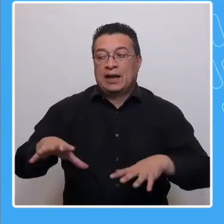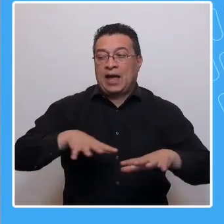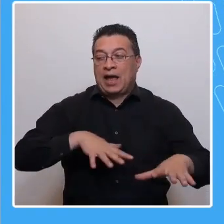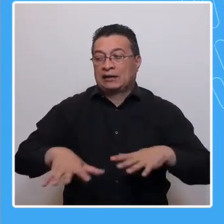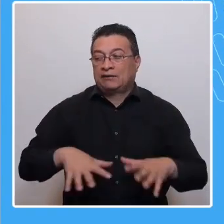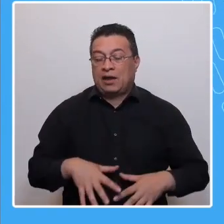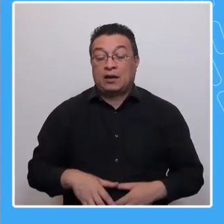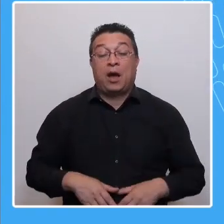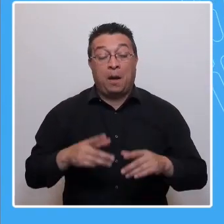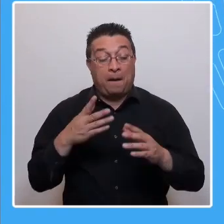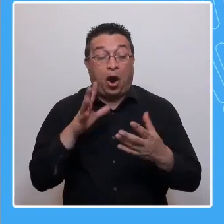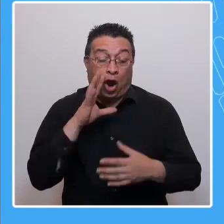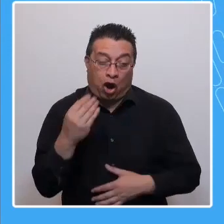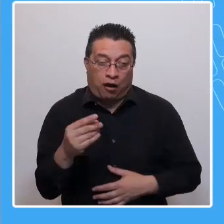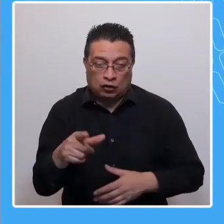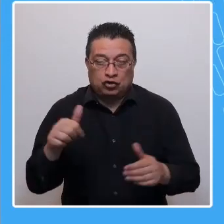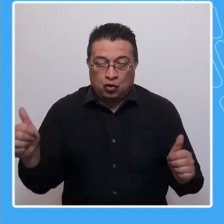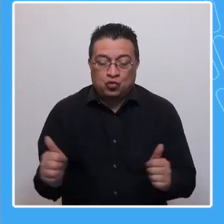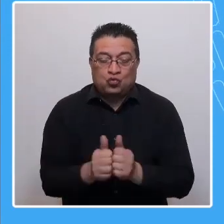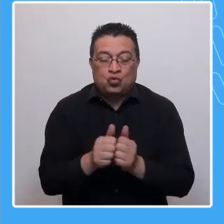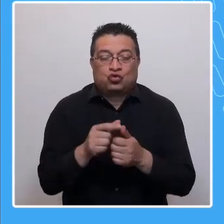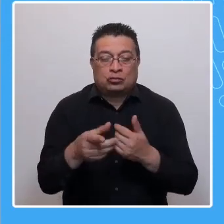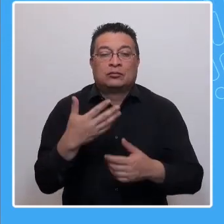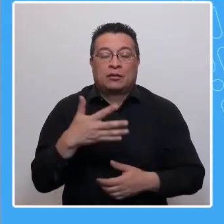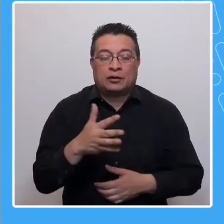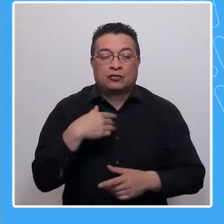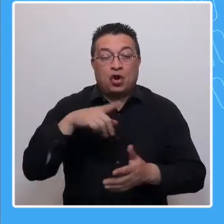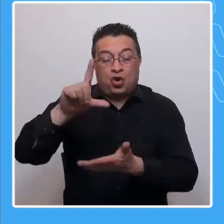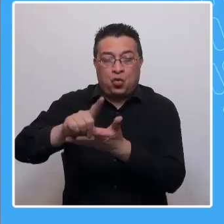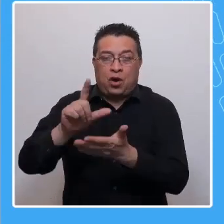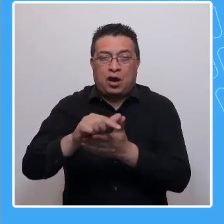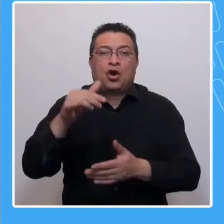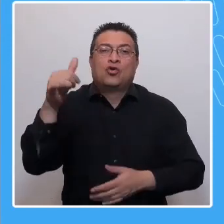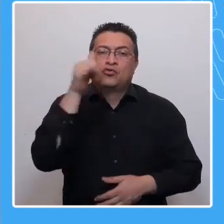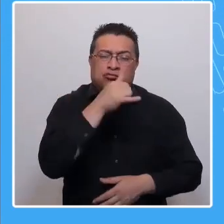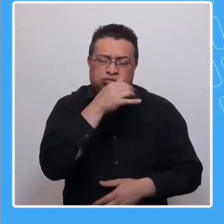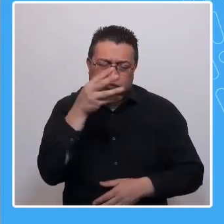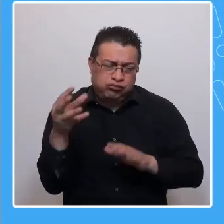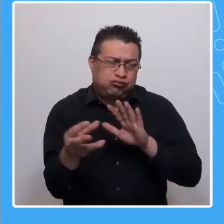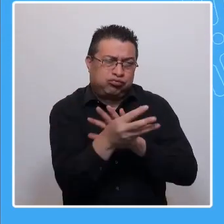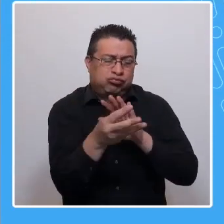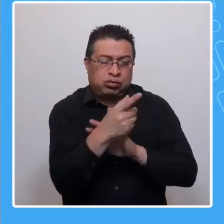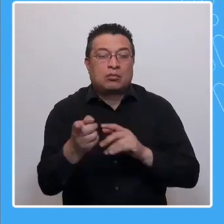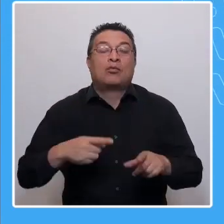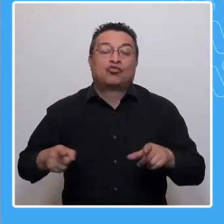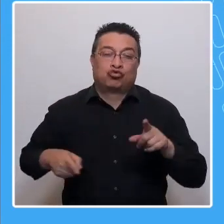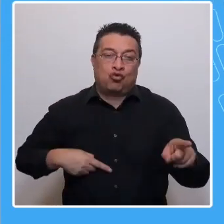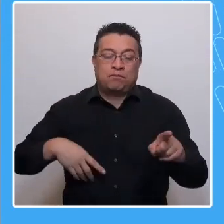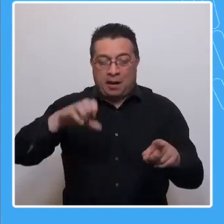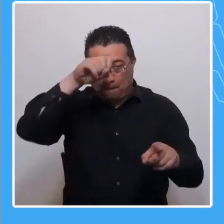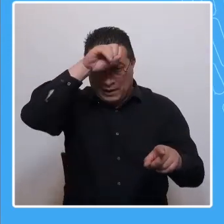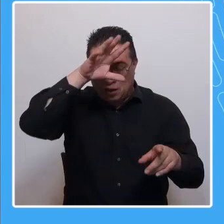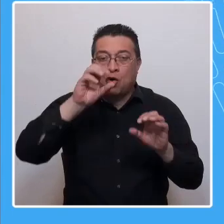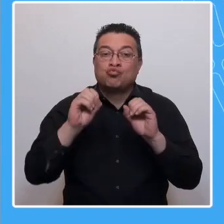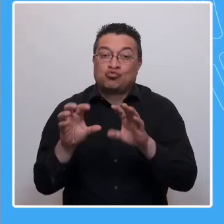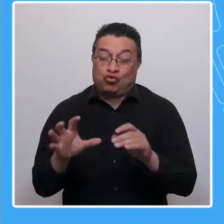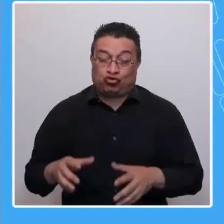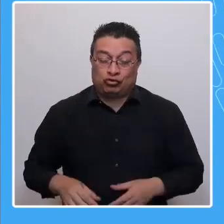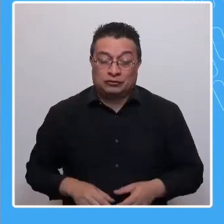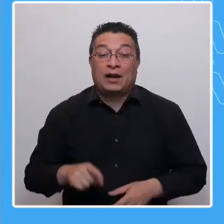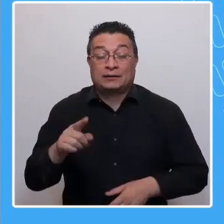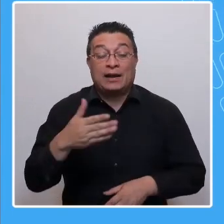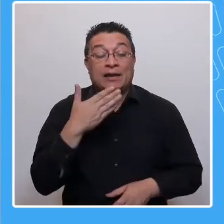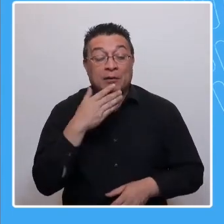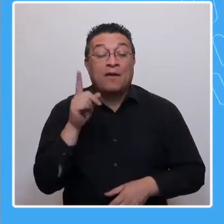Por supuesto, esto va muy de la mano también con lo que conocemos como zonas de sacrificio, muchas de ellas causadas también por la gran minería. Y finalmente un